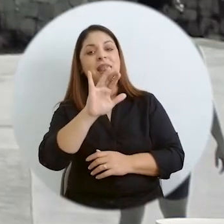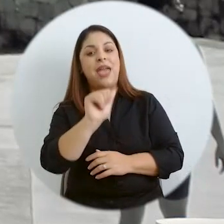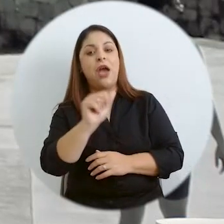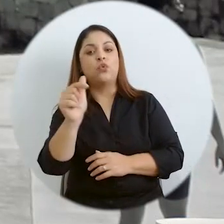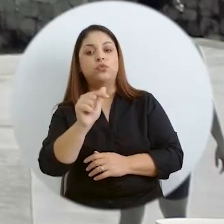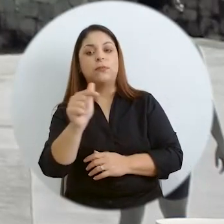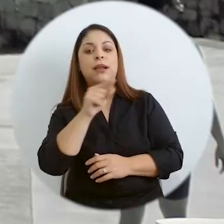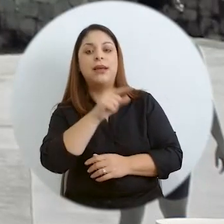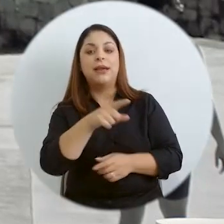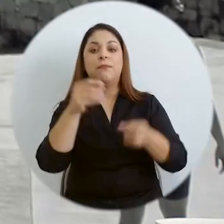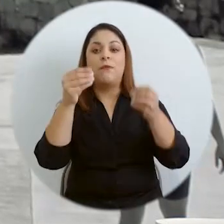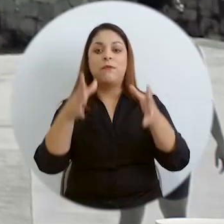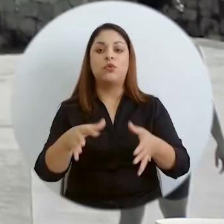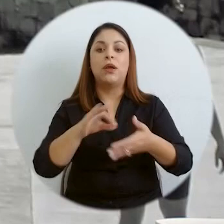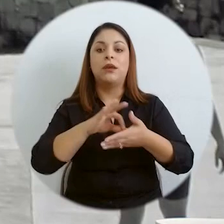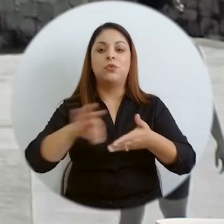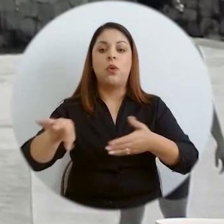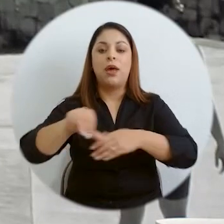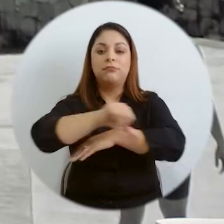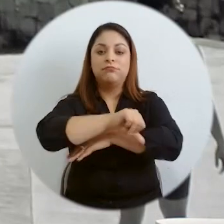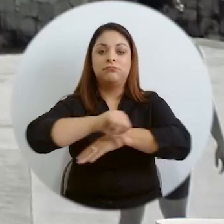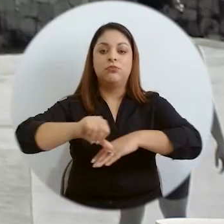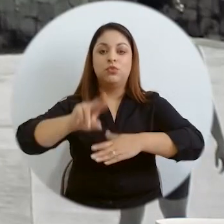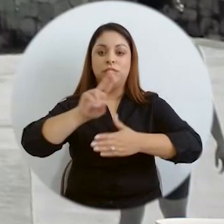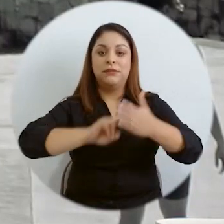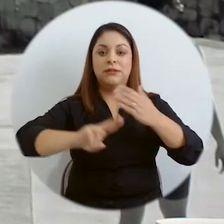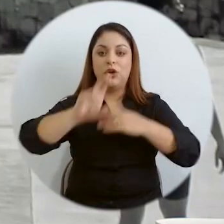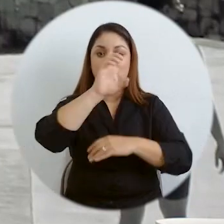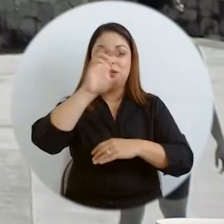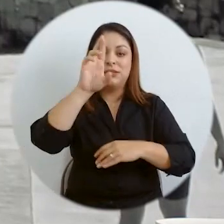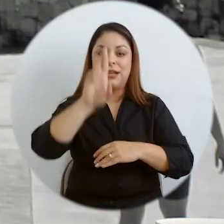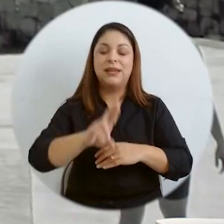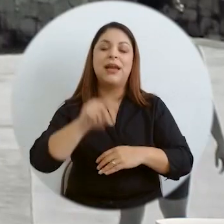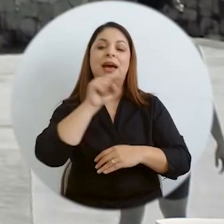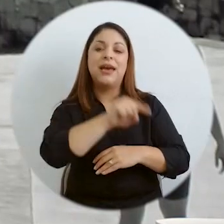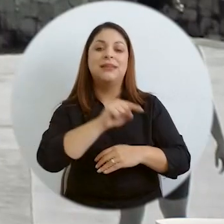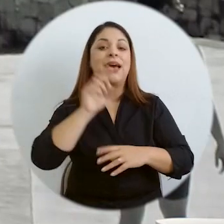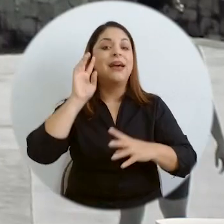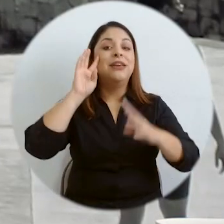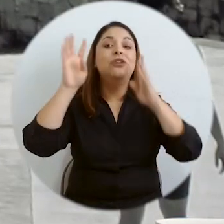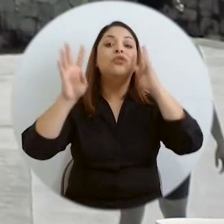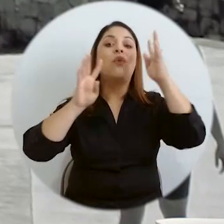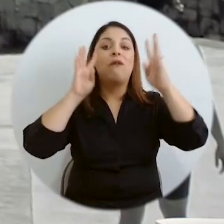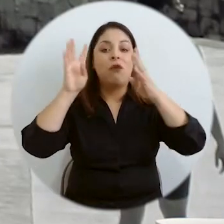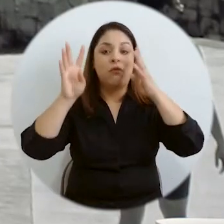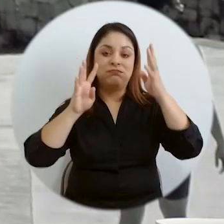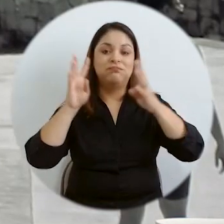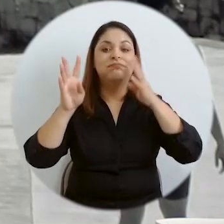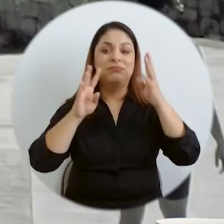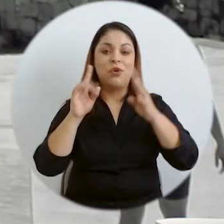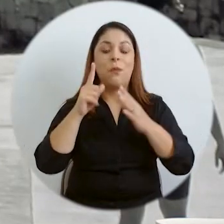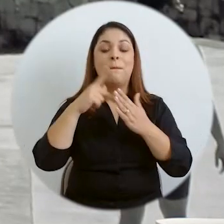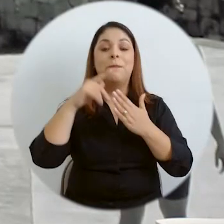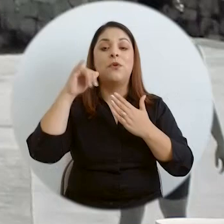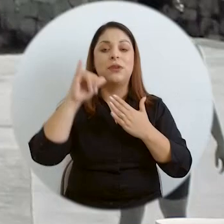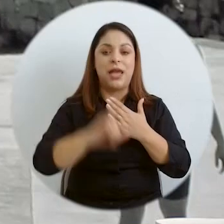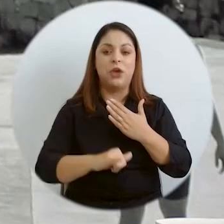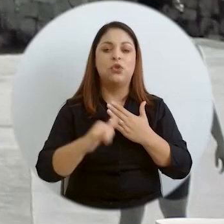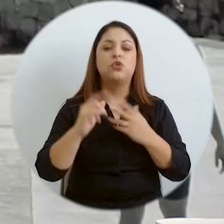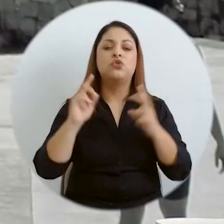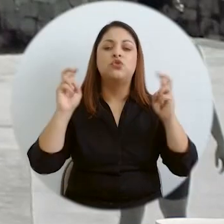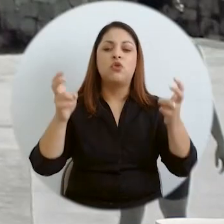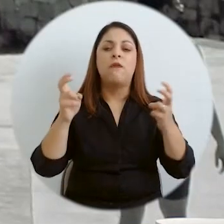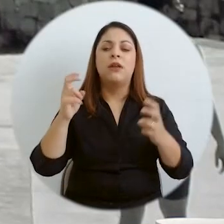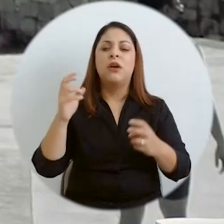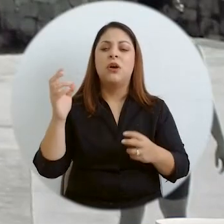Universidad de Costa Rica, innovó en el concepto de territorios irrespirables, dado que estudió la contaminación del aire